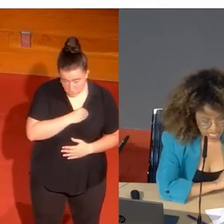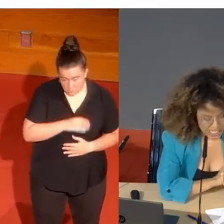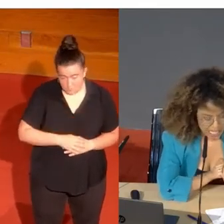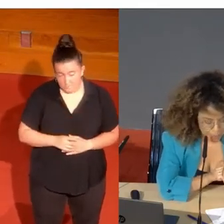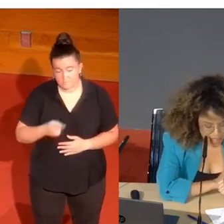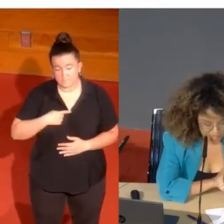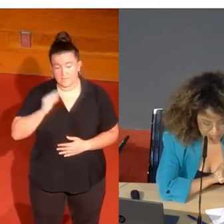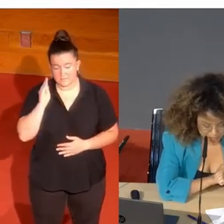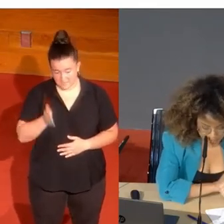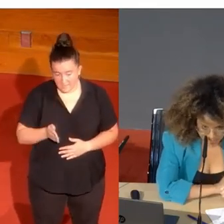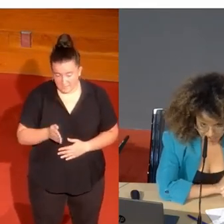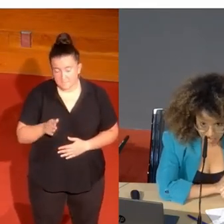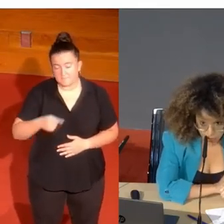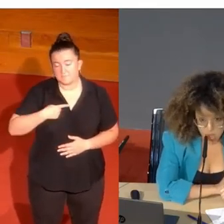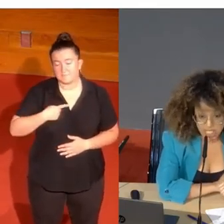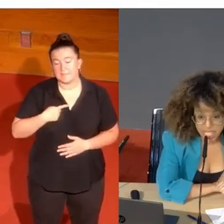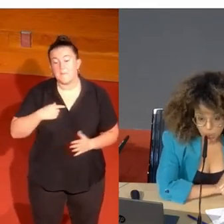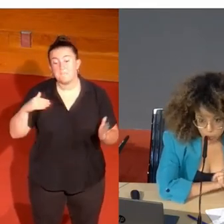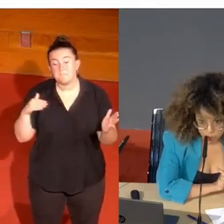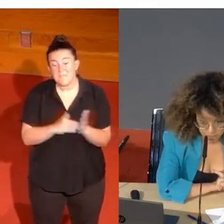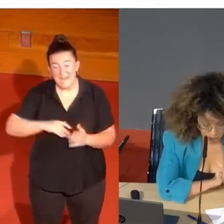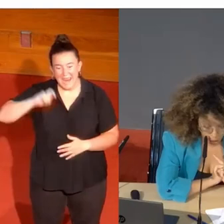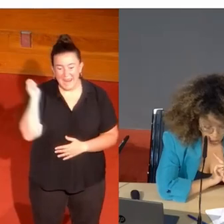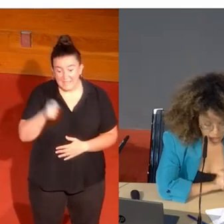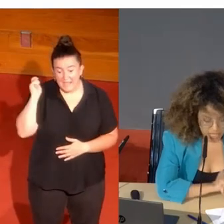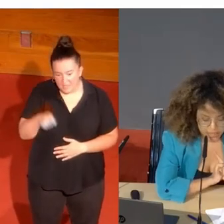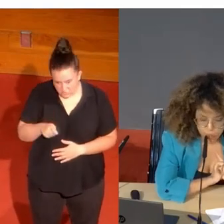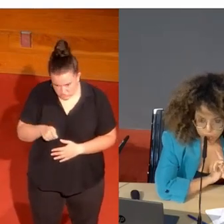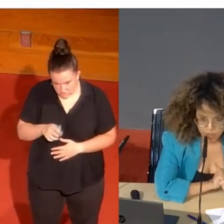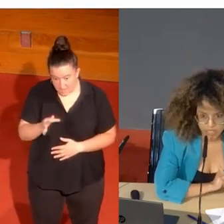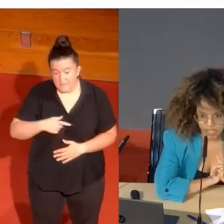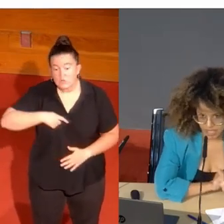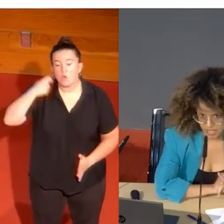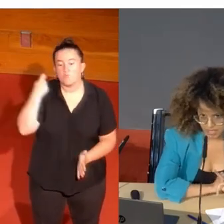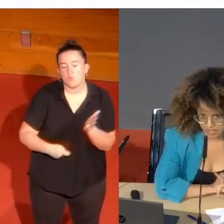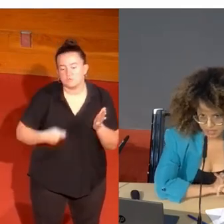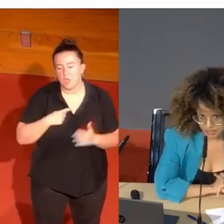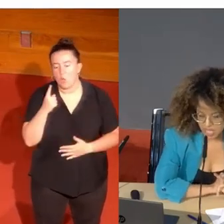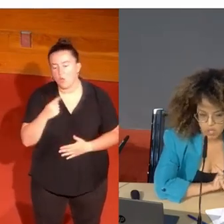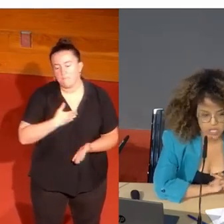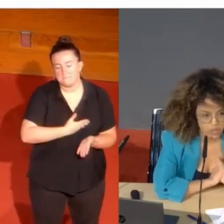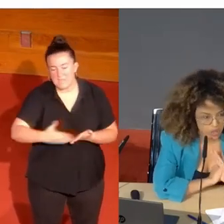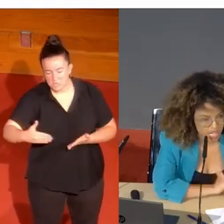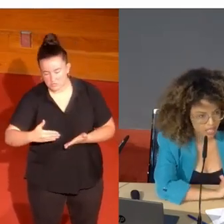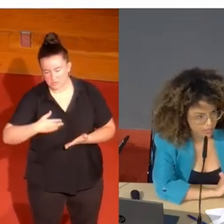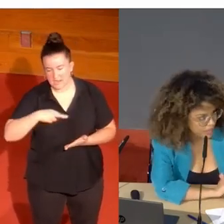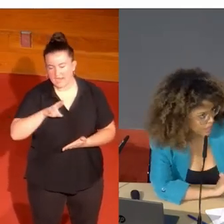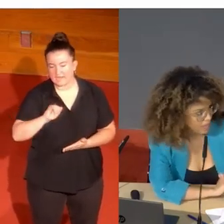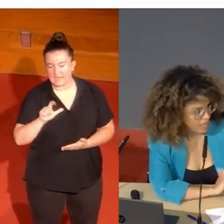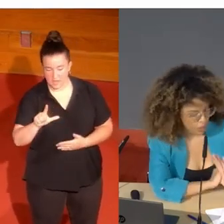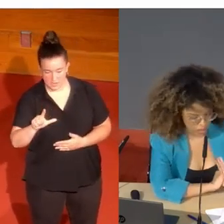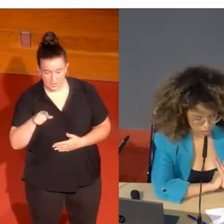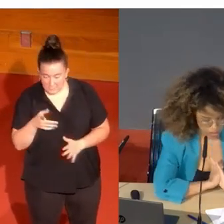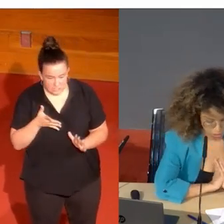prisión y a 1000 latigazos y a una multa ojo de un millón de riales eso es destrozarle